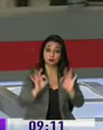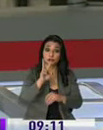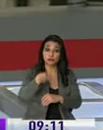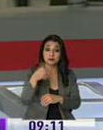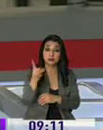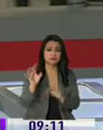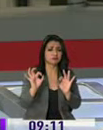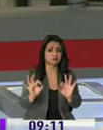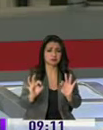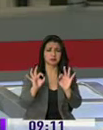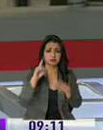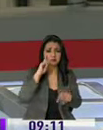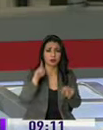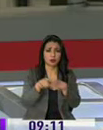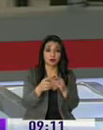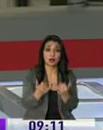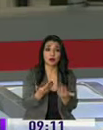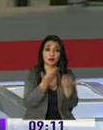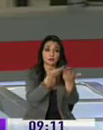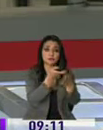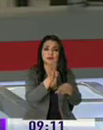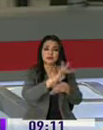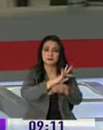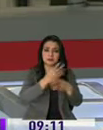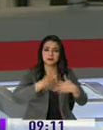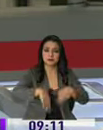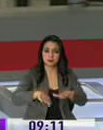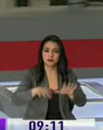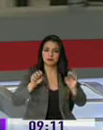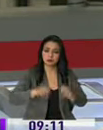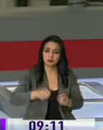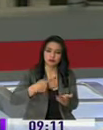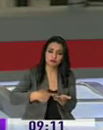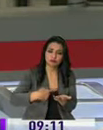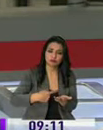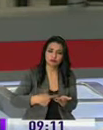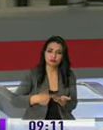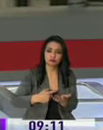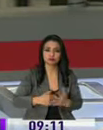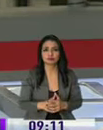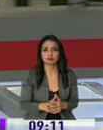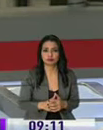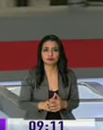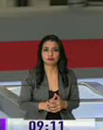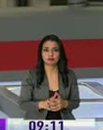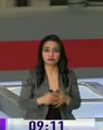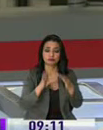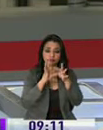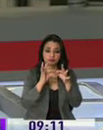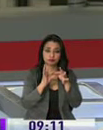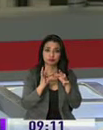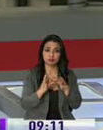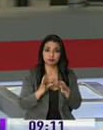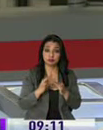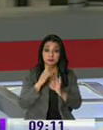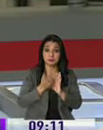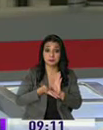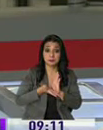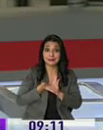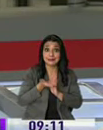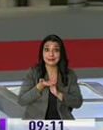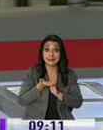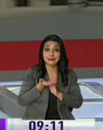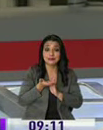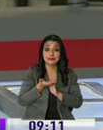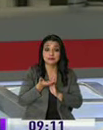para el 2018, que se encuentra ya en manos de la Asamblea Nacional para su tratamiento. En ella se registra un incremento en el